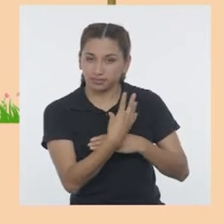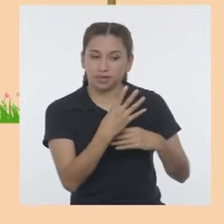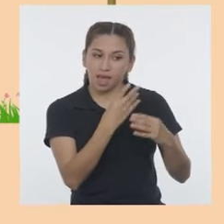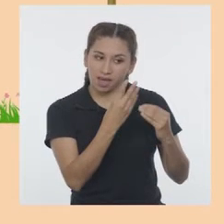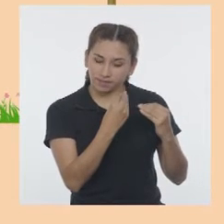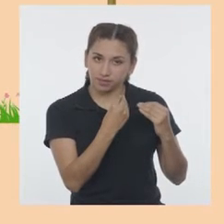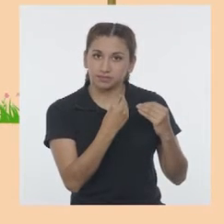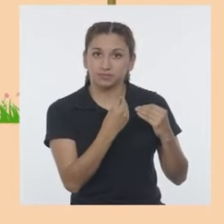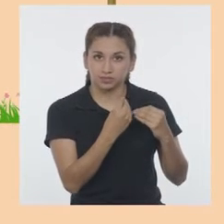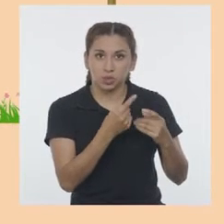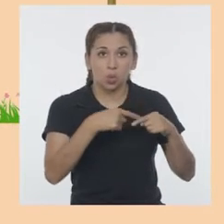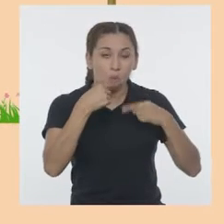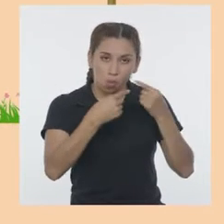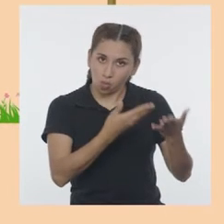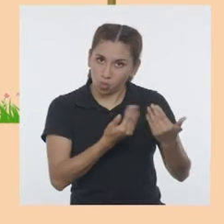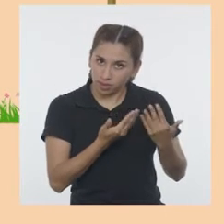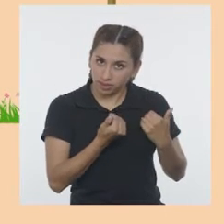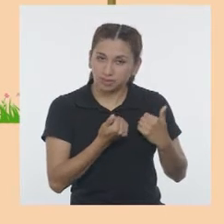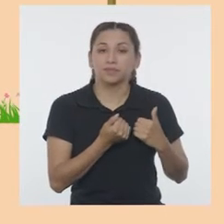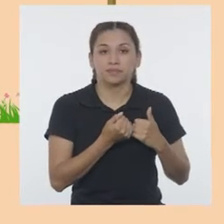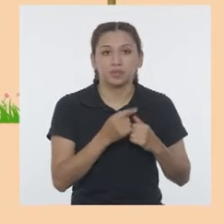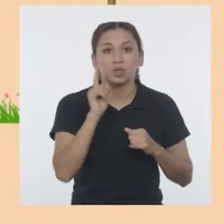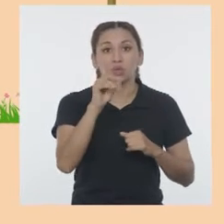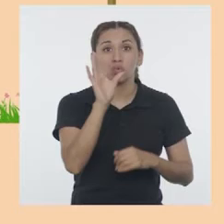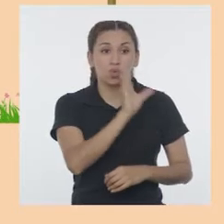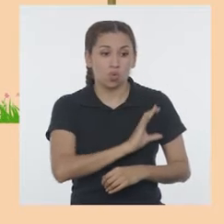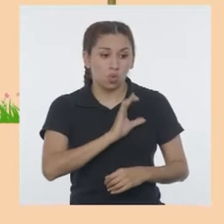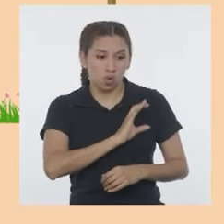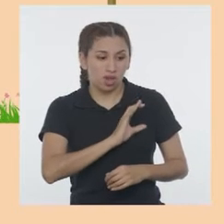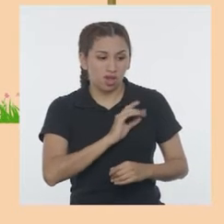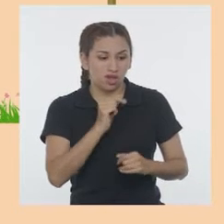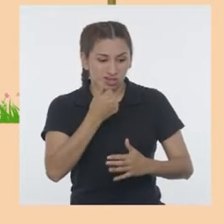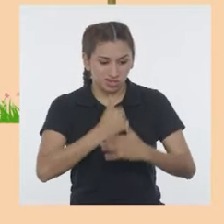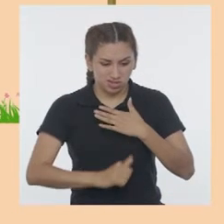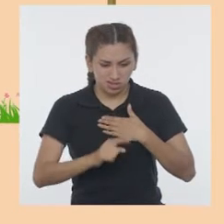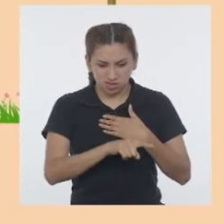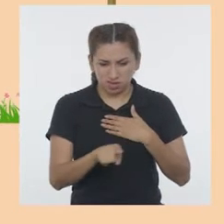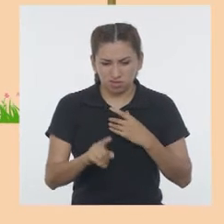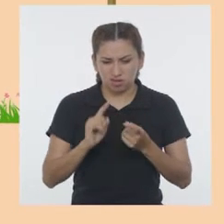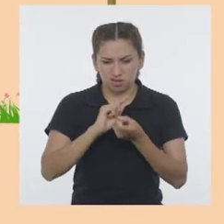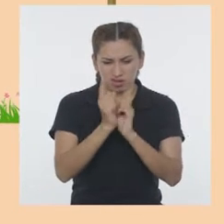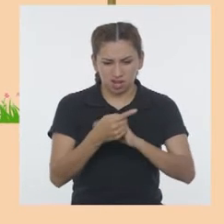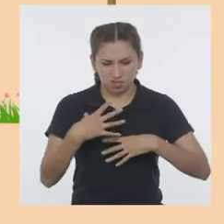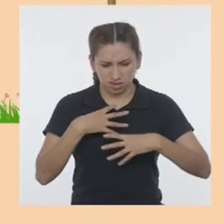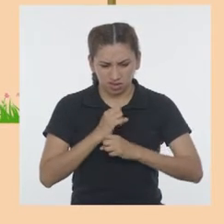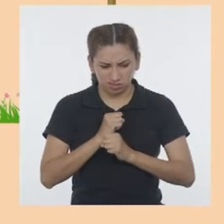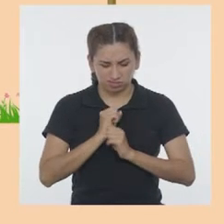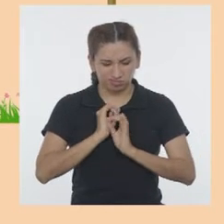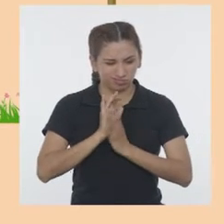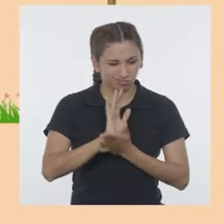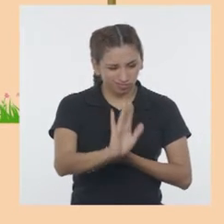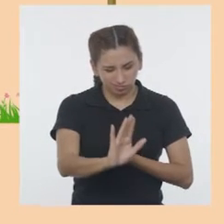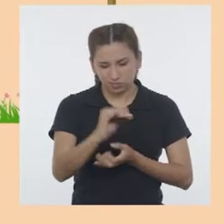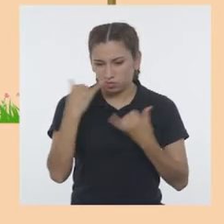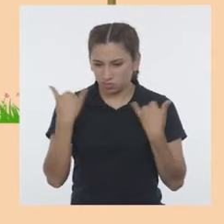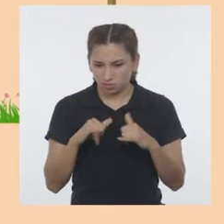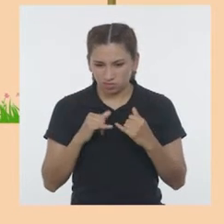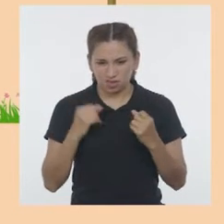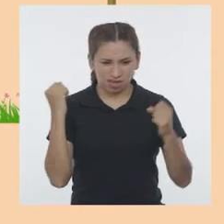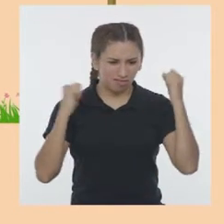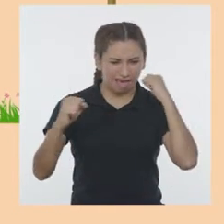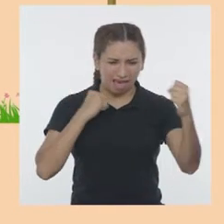2. Si el comportamiento de tus hijos e hijas ha sufrido cambios, depresión, desinterés por